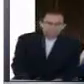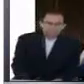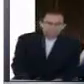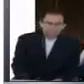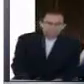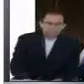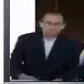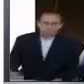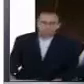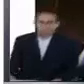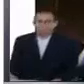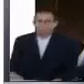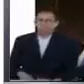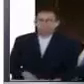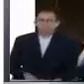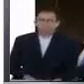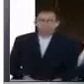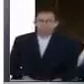okay.